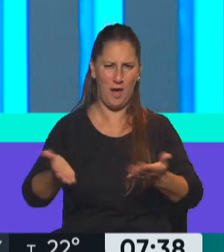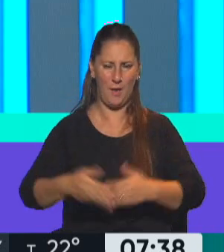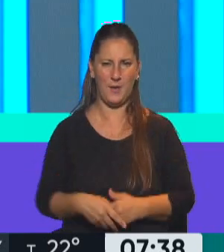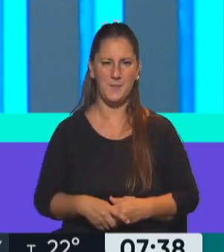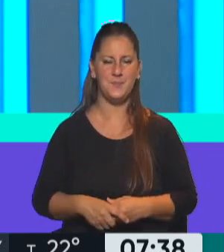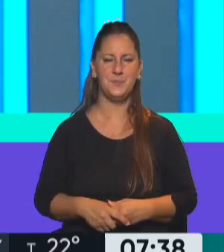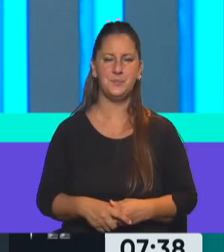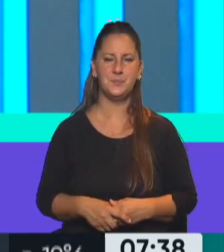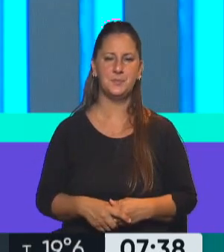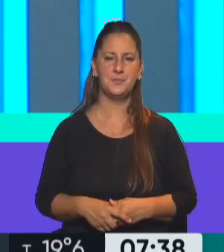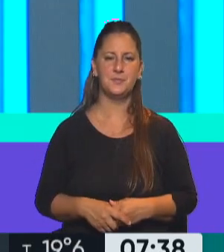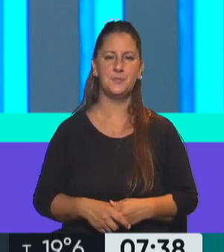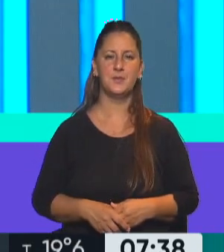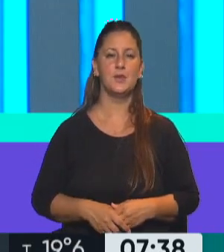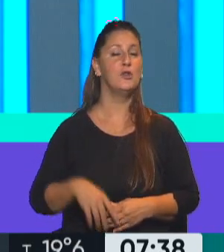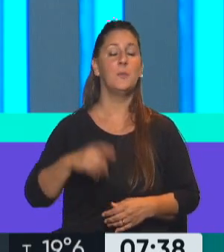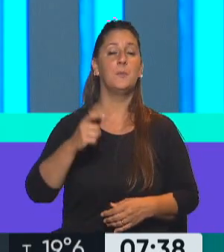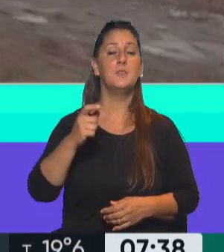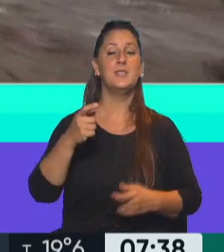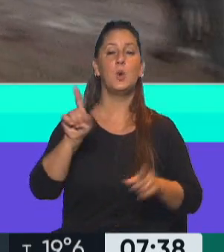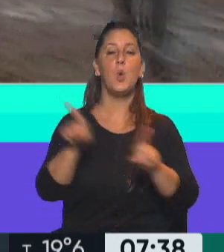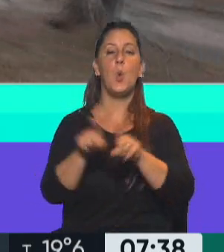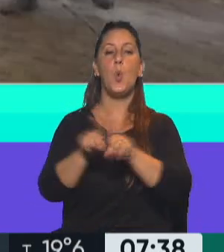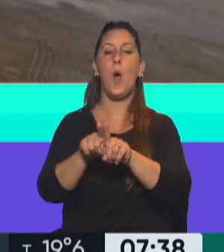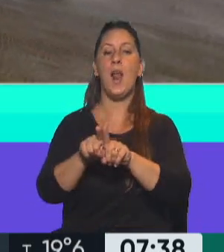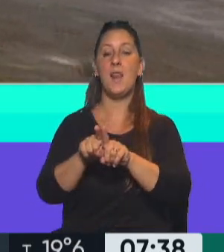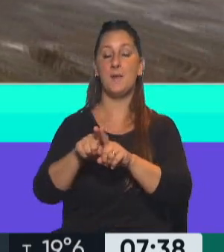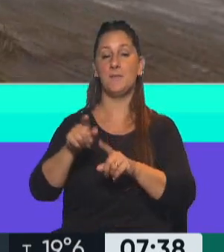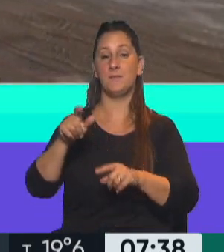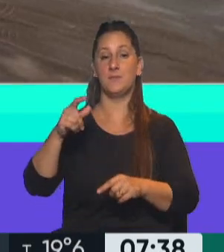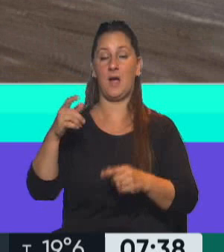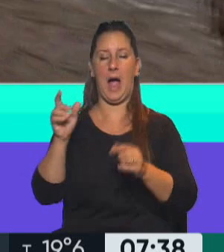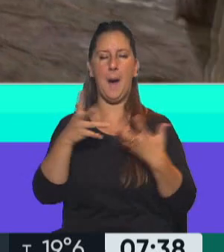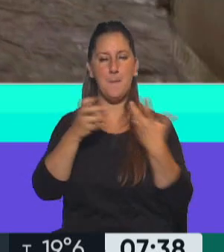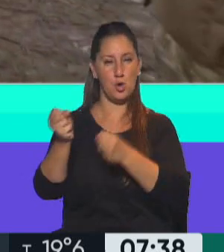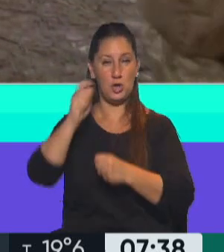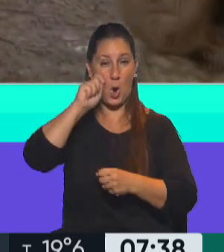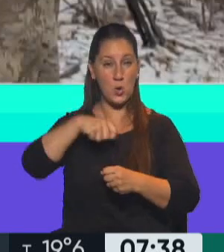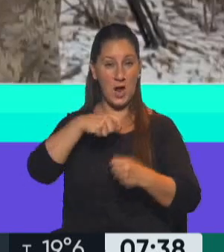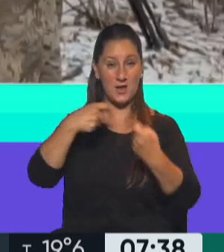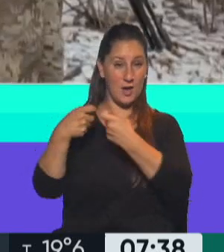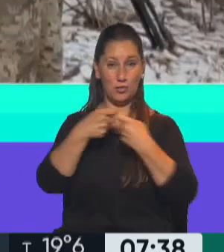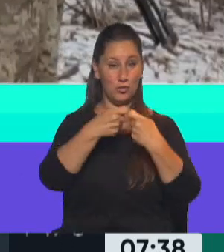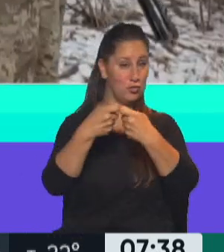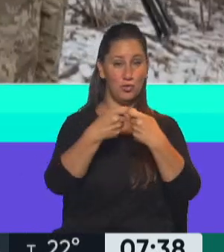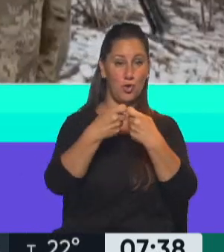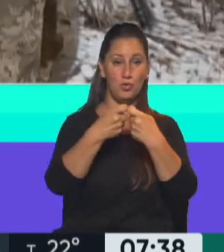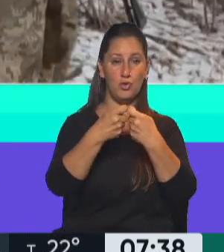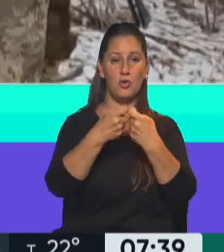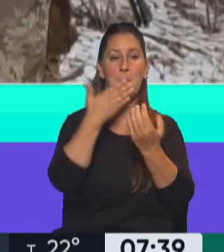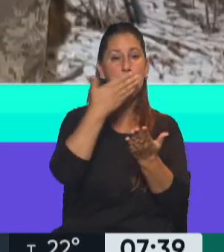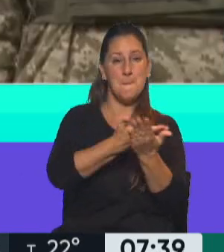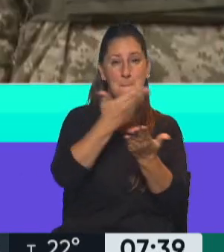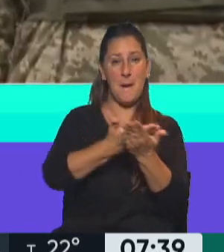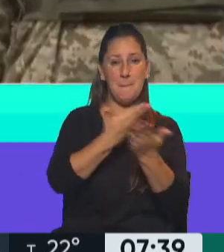lo que demuestran sus socios occidentales es que todos los acuerdos con ellos no valen ni el papel en los